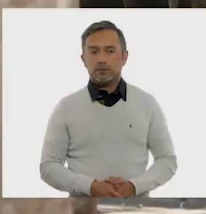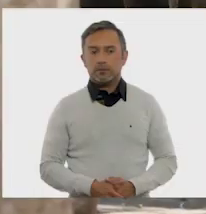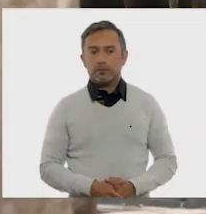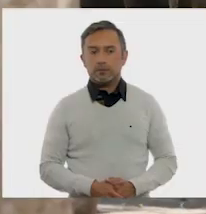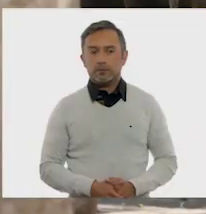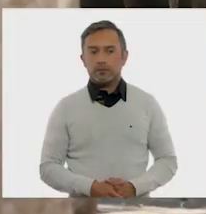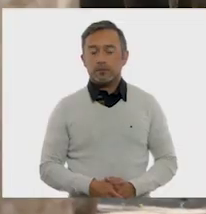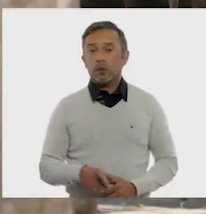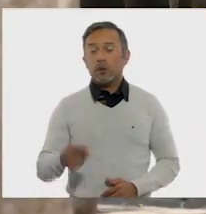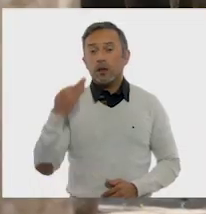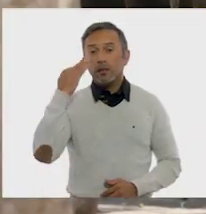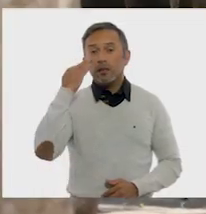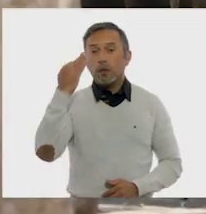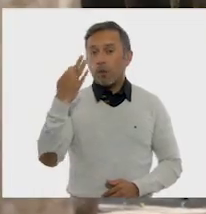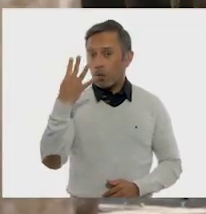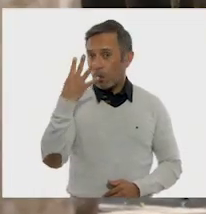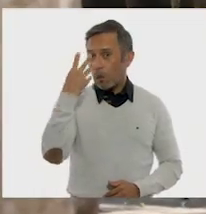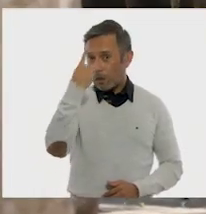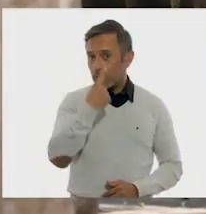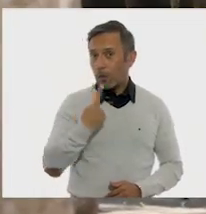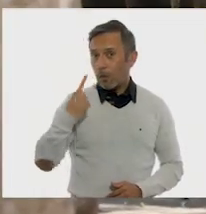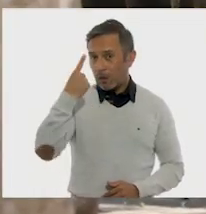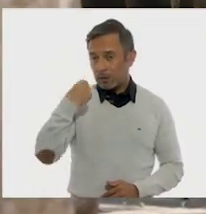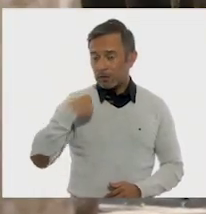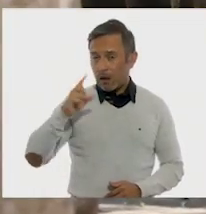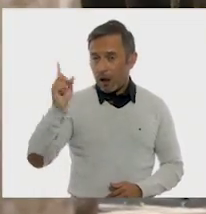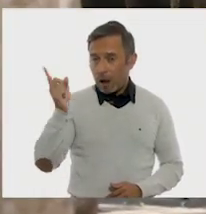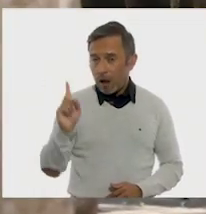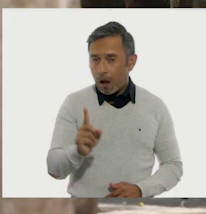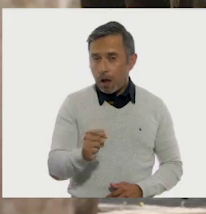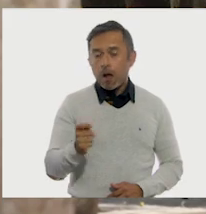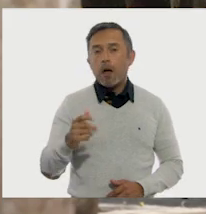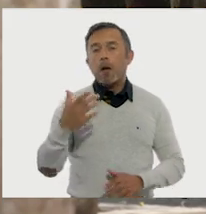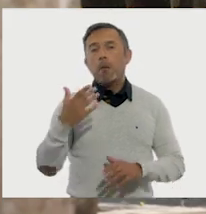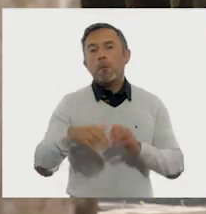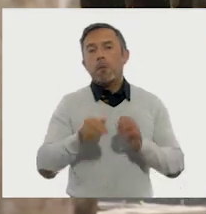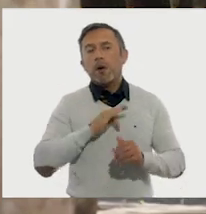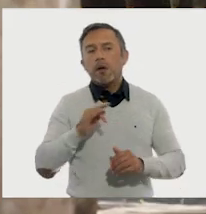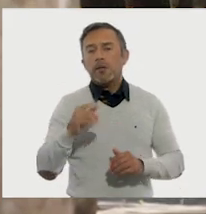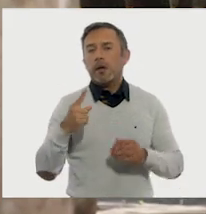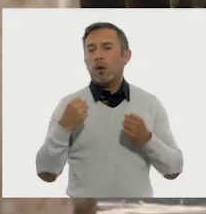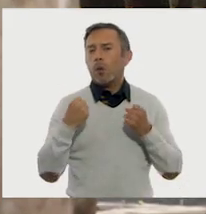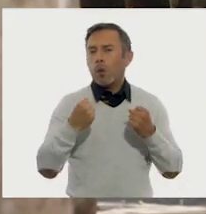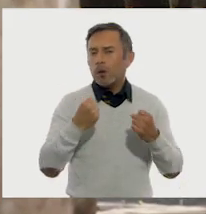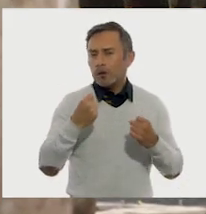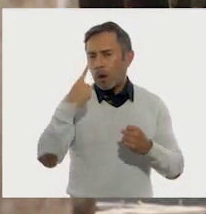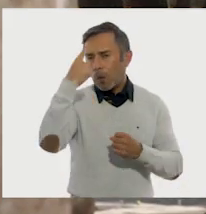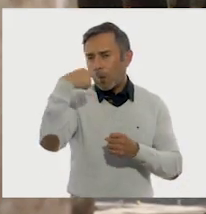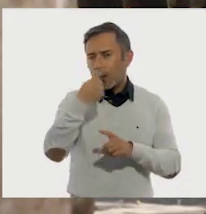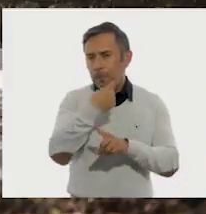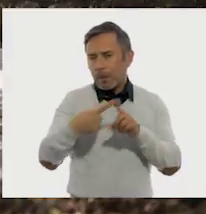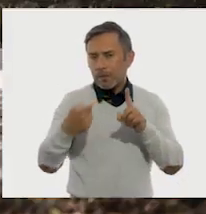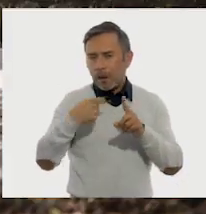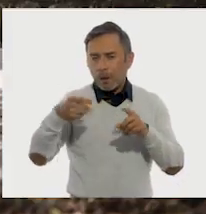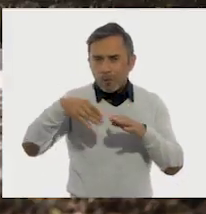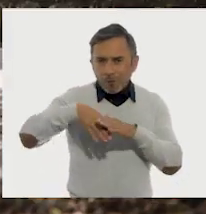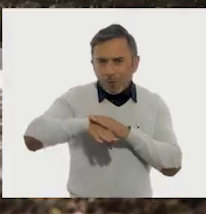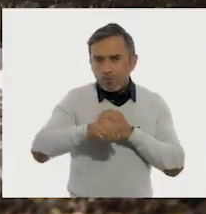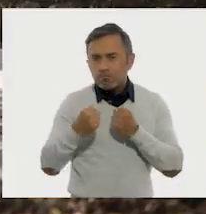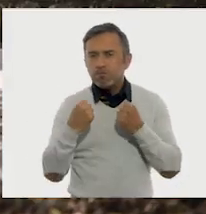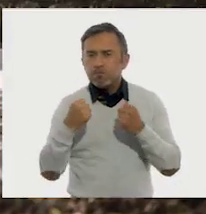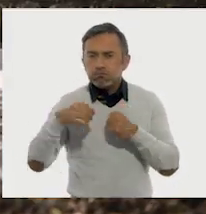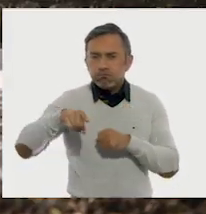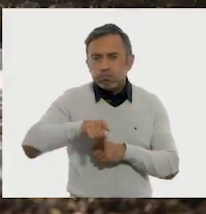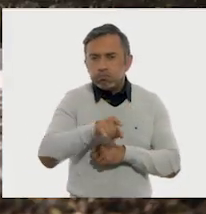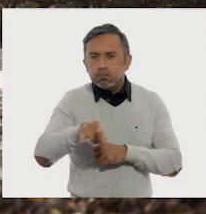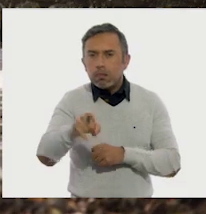Acá 4 horas. 4. Luego nos aventamos como 1 hora y media en coche a entrar a la selva hasta este lugar. Ajá. Y luego creo más o